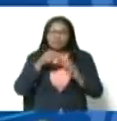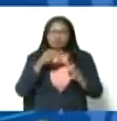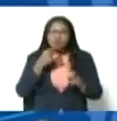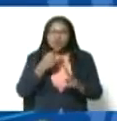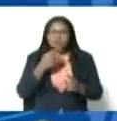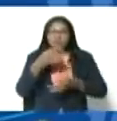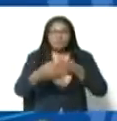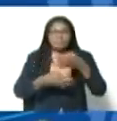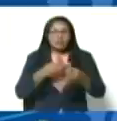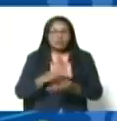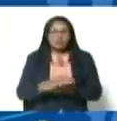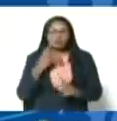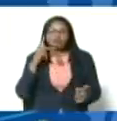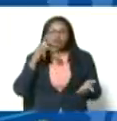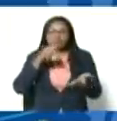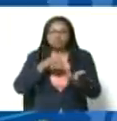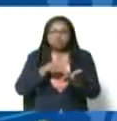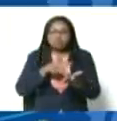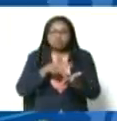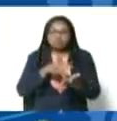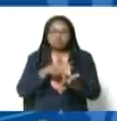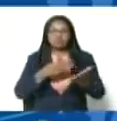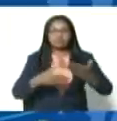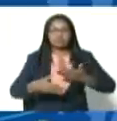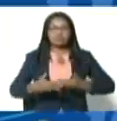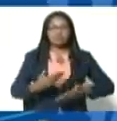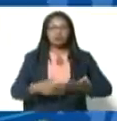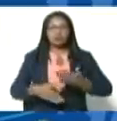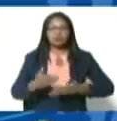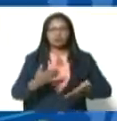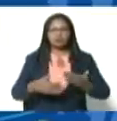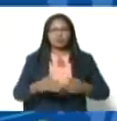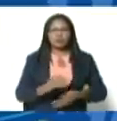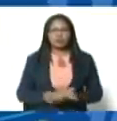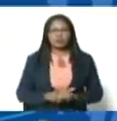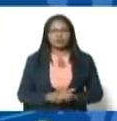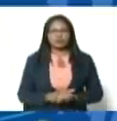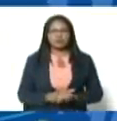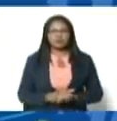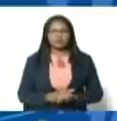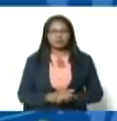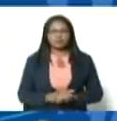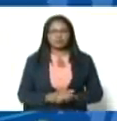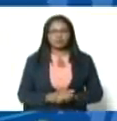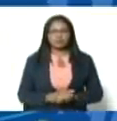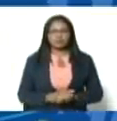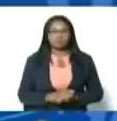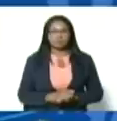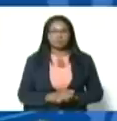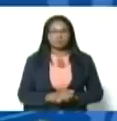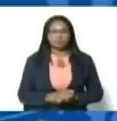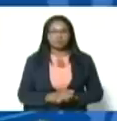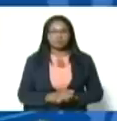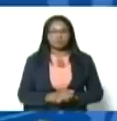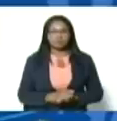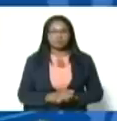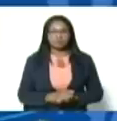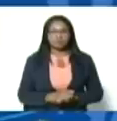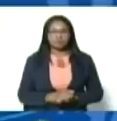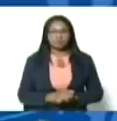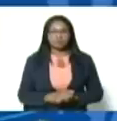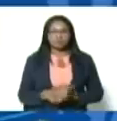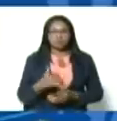decía, uno llegaba en el del servicio, ¿ah? Y uno